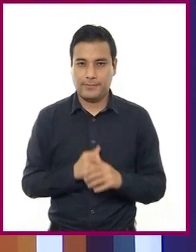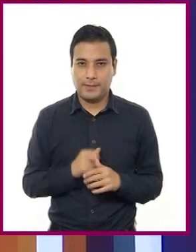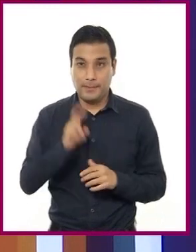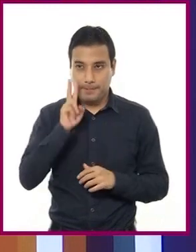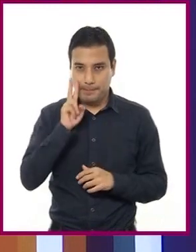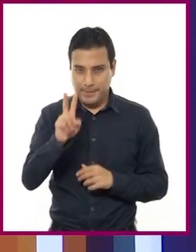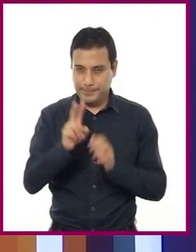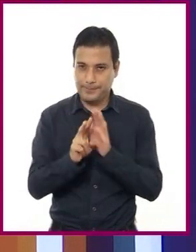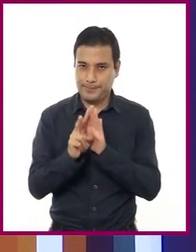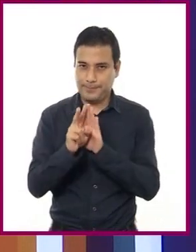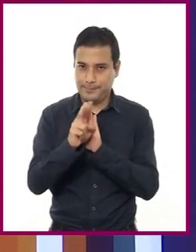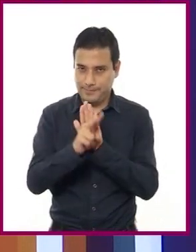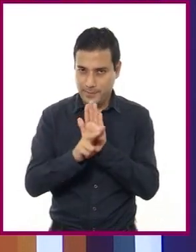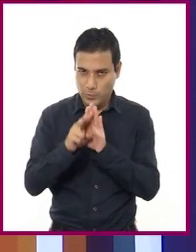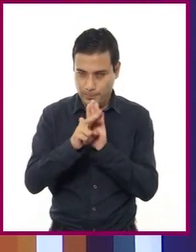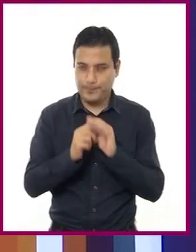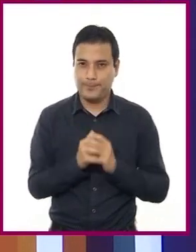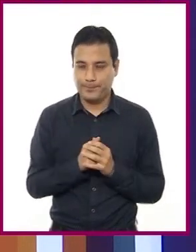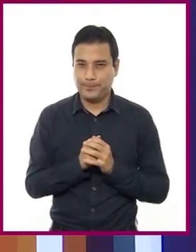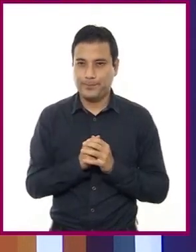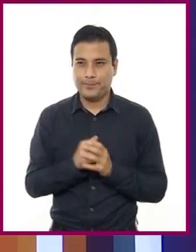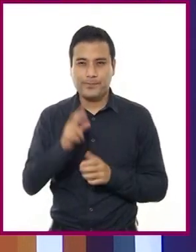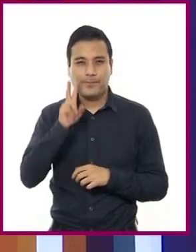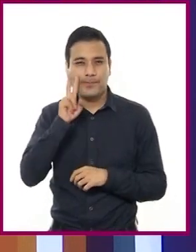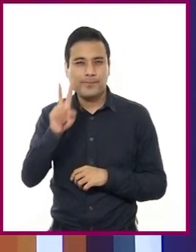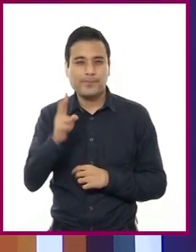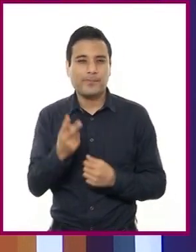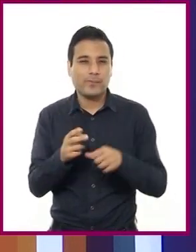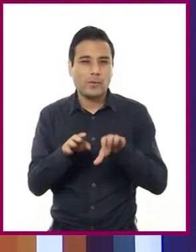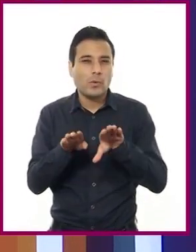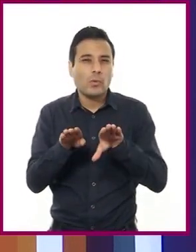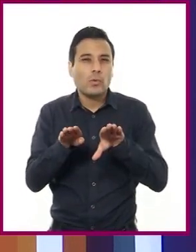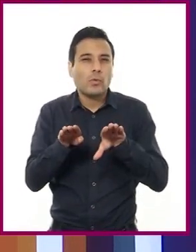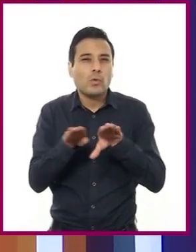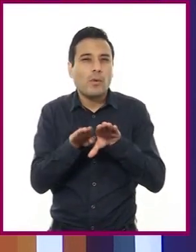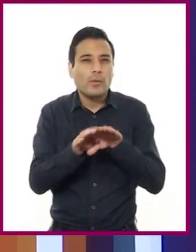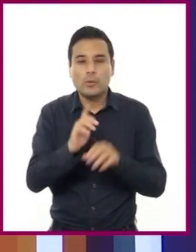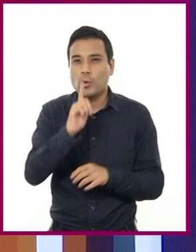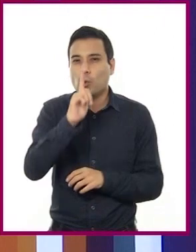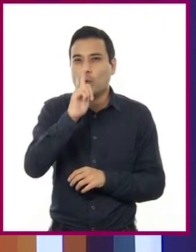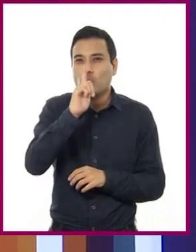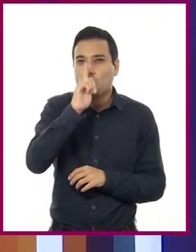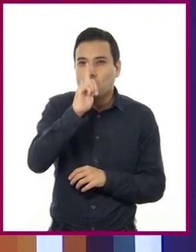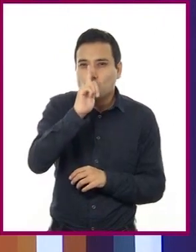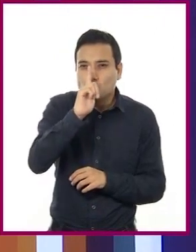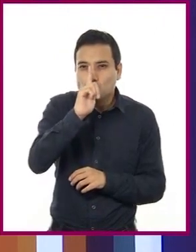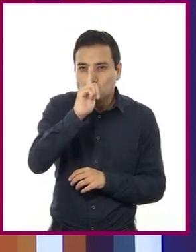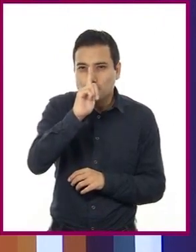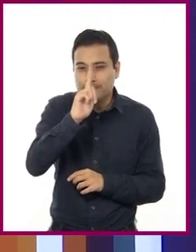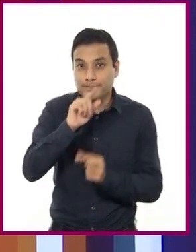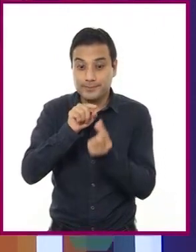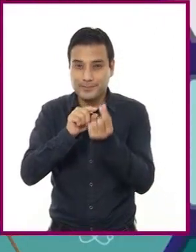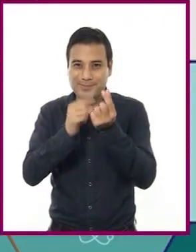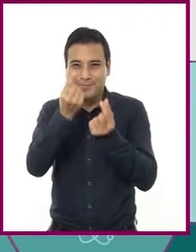siguiente material audiovisual para observar cómo se lleva a cabo la dispersión de la luz por las gotas de agua.